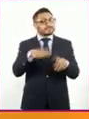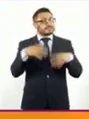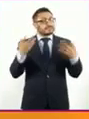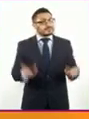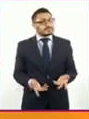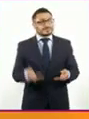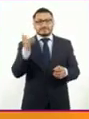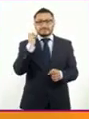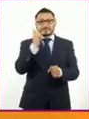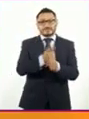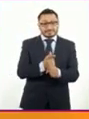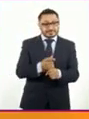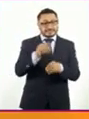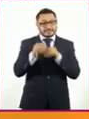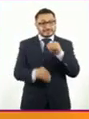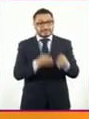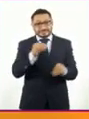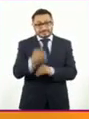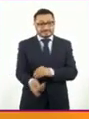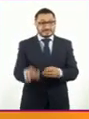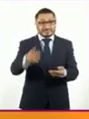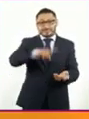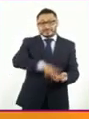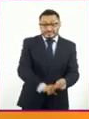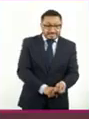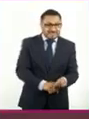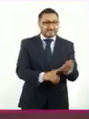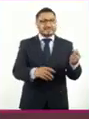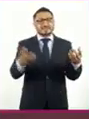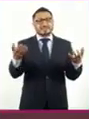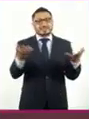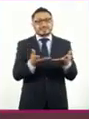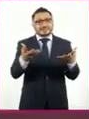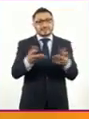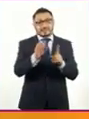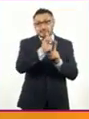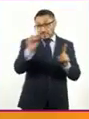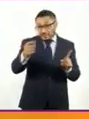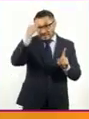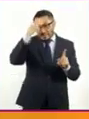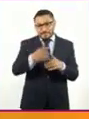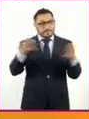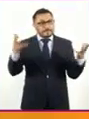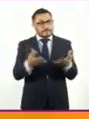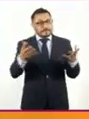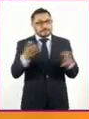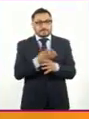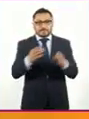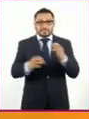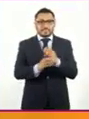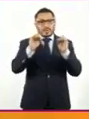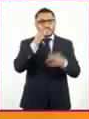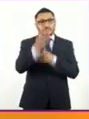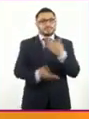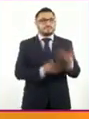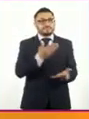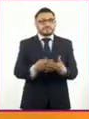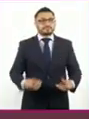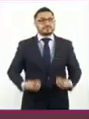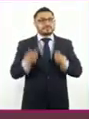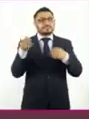es identificar los procesos que son parte de la gestión técnica para la generación de productos o servicios de la vida